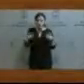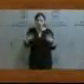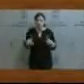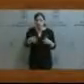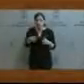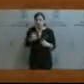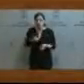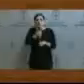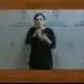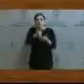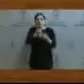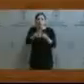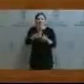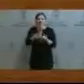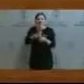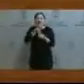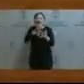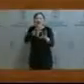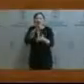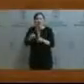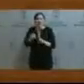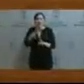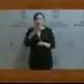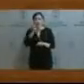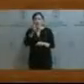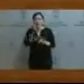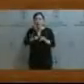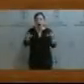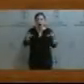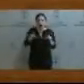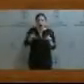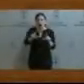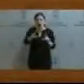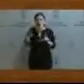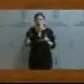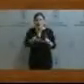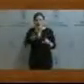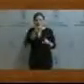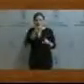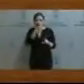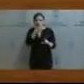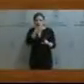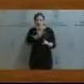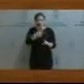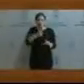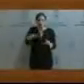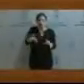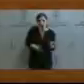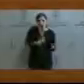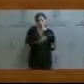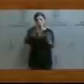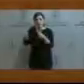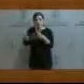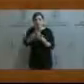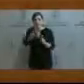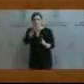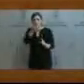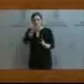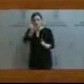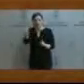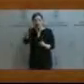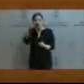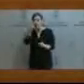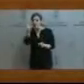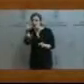voy a mencionar aquí algunas declaraciones que con vergüenza veo en los medios humillando a los profesionales que se desplazan y tratándolos de hacer ver como inútiles e